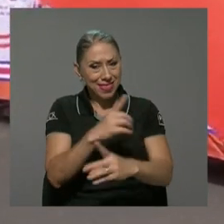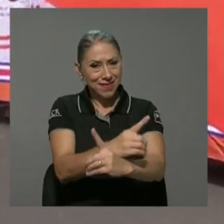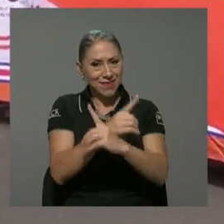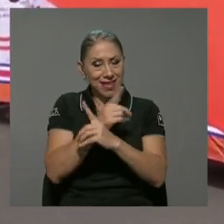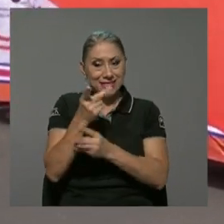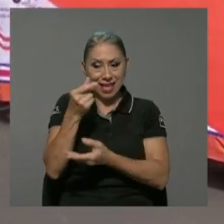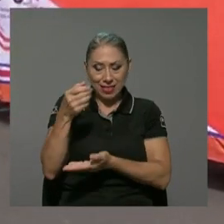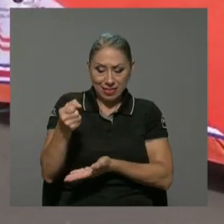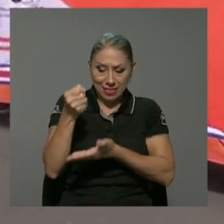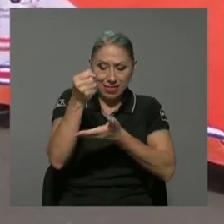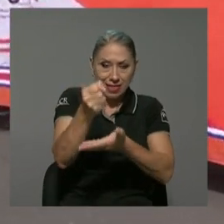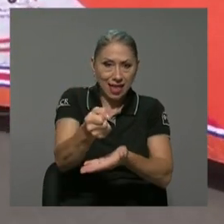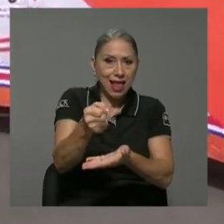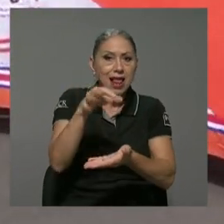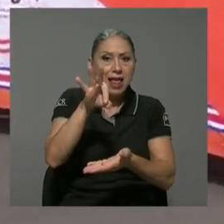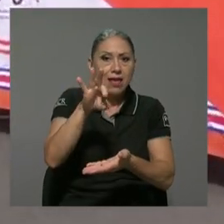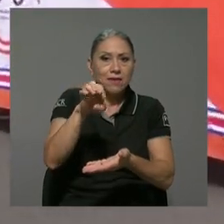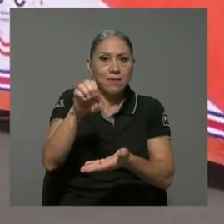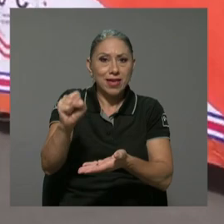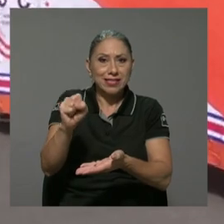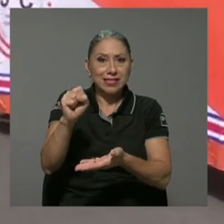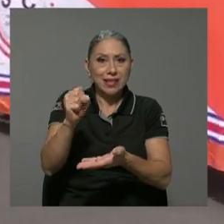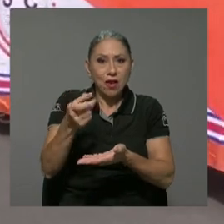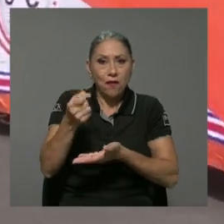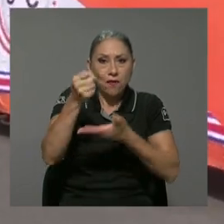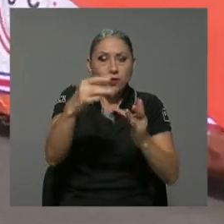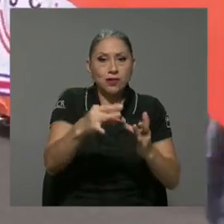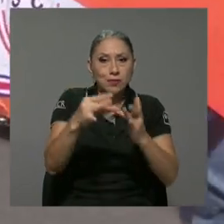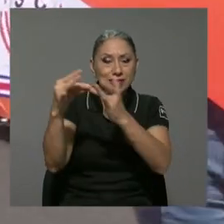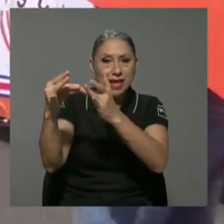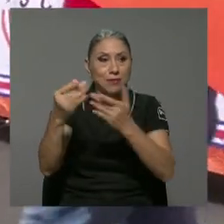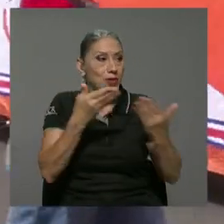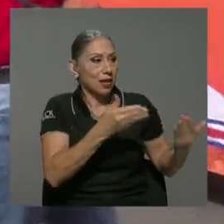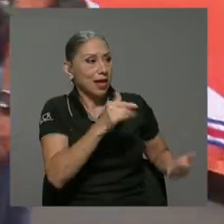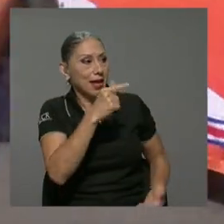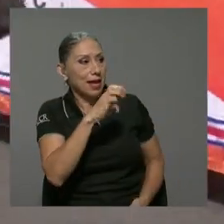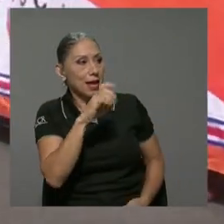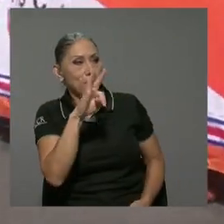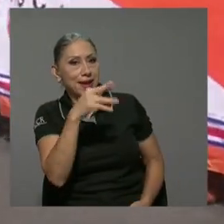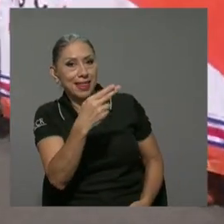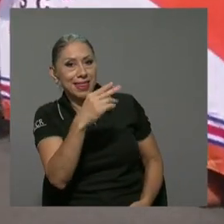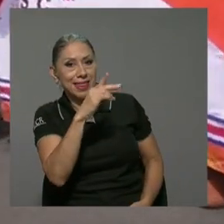Especial para la Educación Superior, FES, y nos acompaña Gilbert Díaz, presidente del SEC,